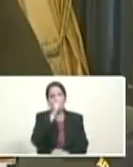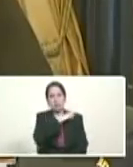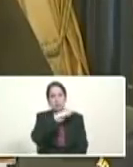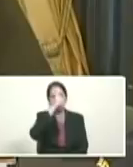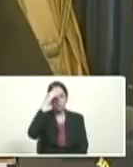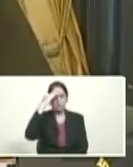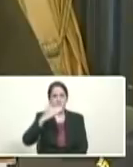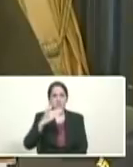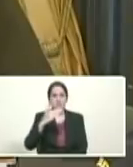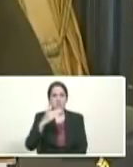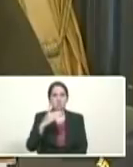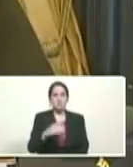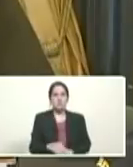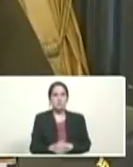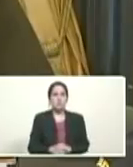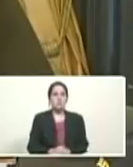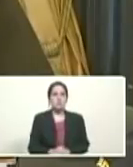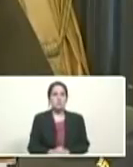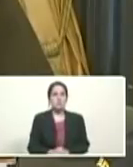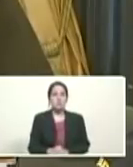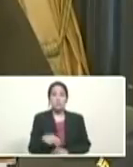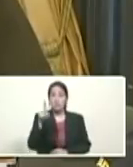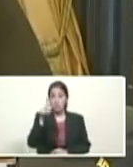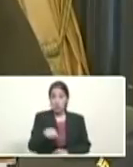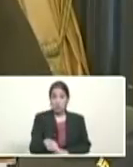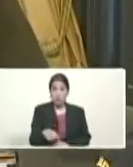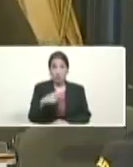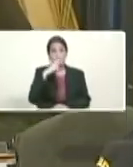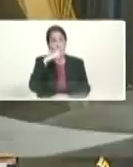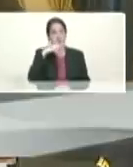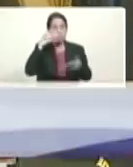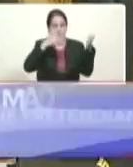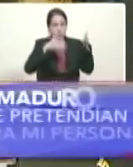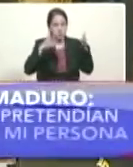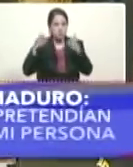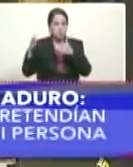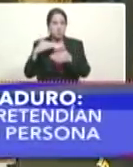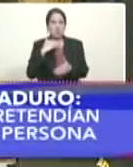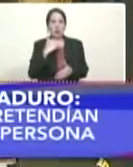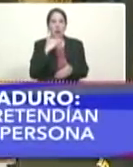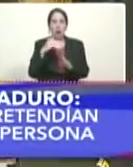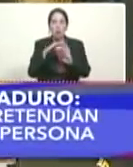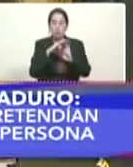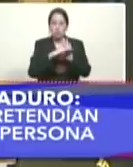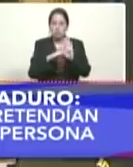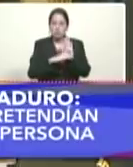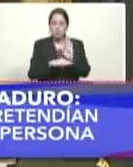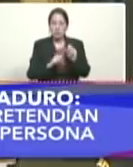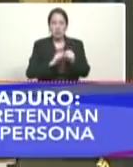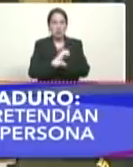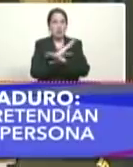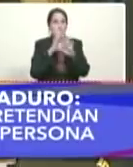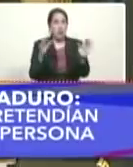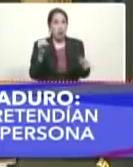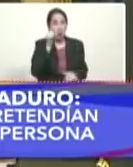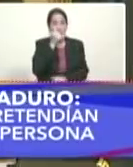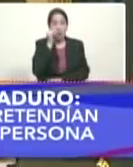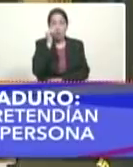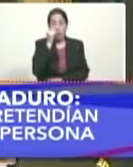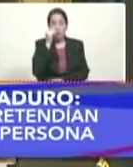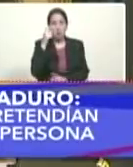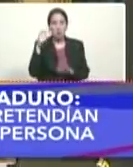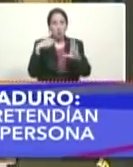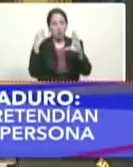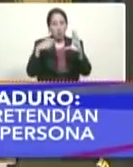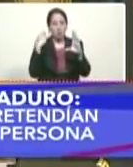jefe revilla ceballos también diera un conjunto de orientaciones precisas en esta videoconferencia nos